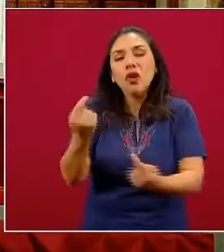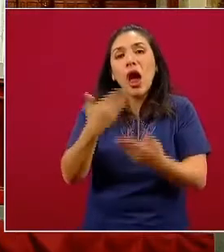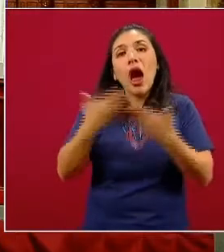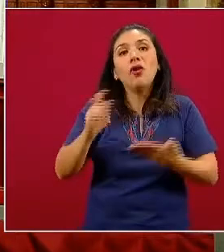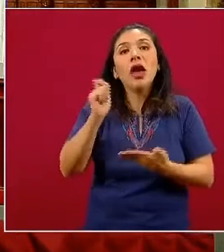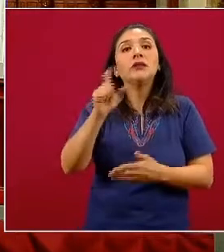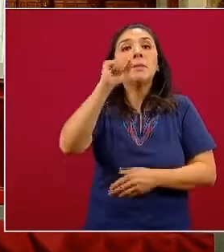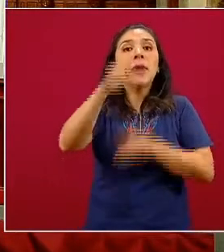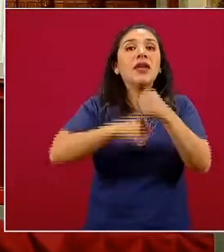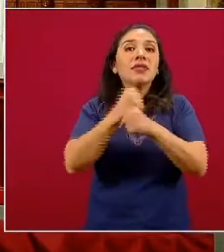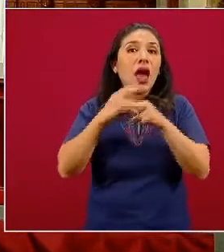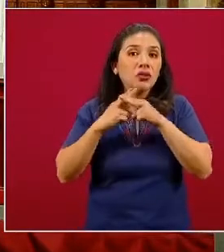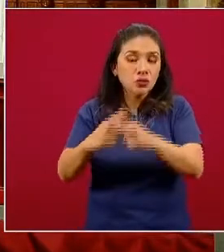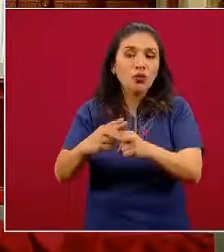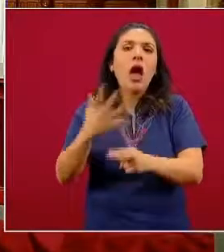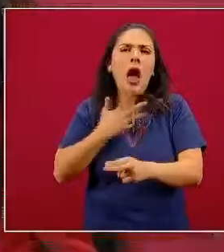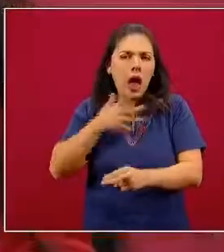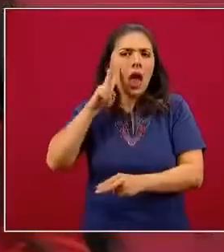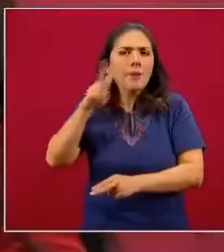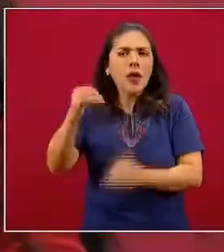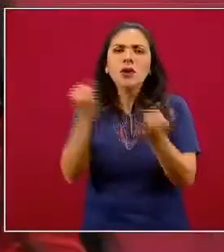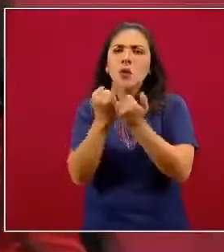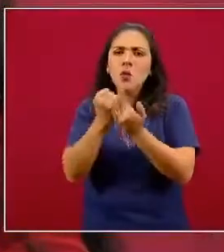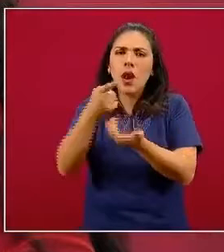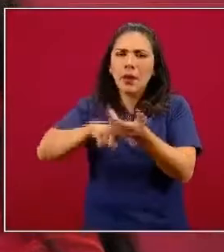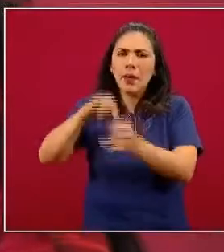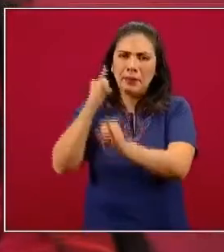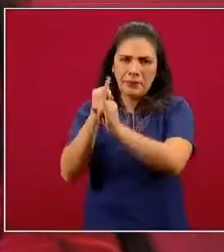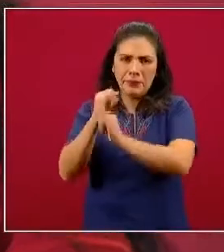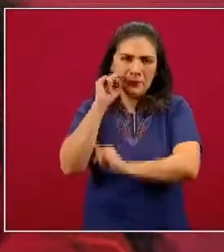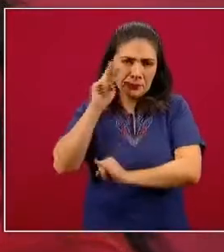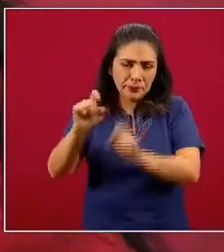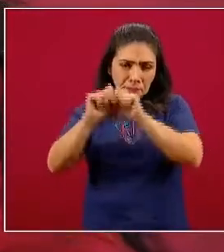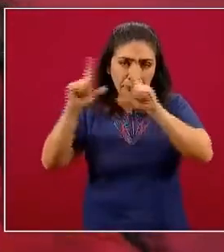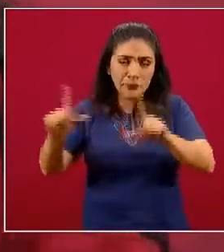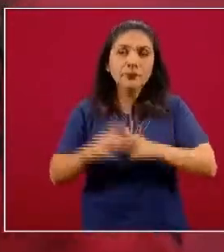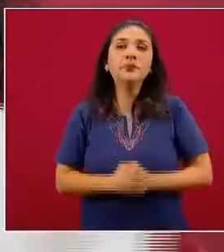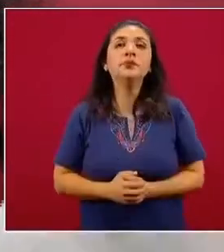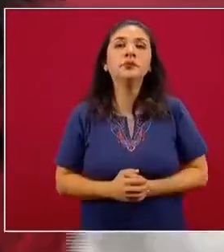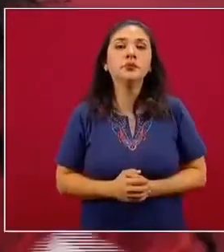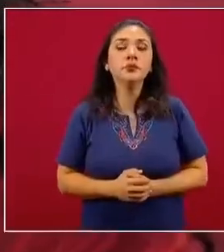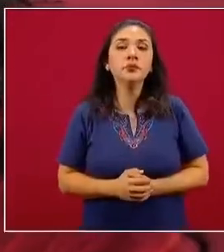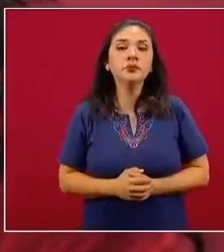20ª edición y lo podrán encontrar también en Contigo en la Distancia.